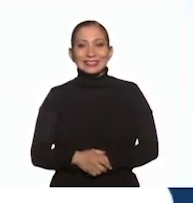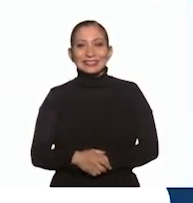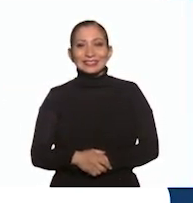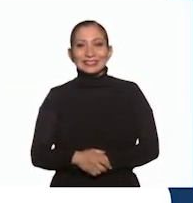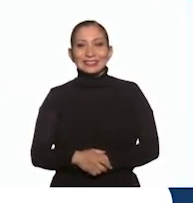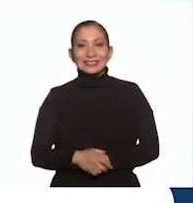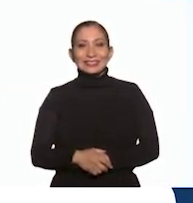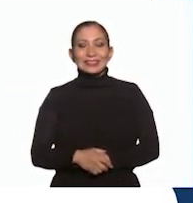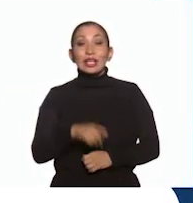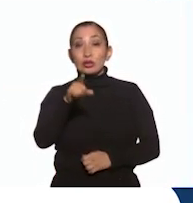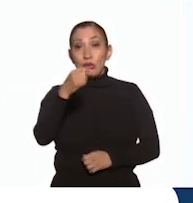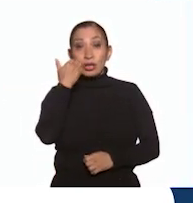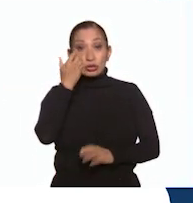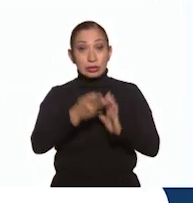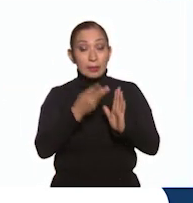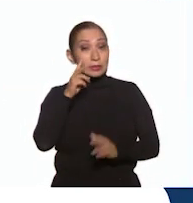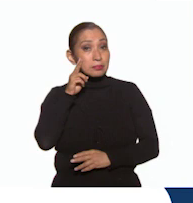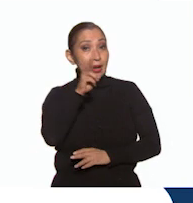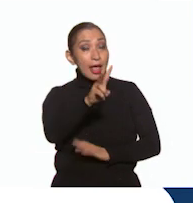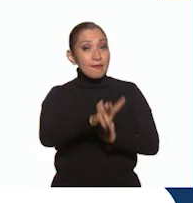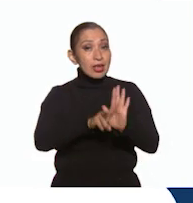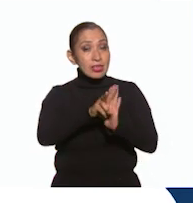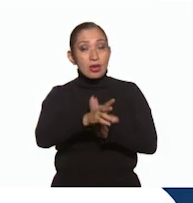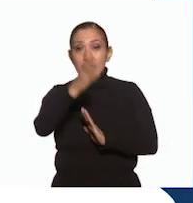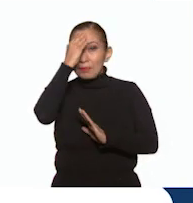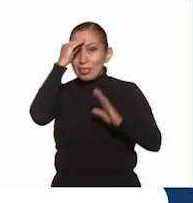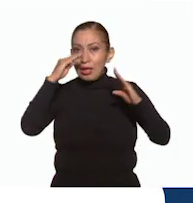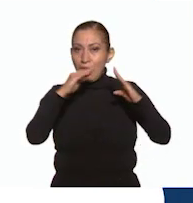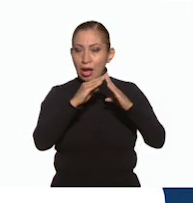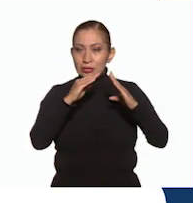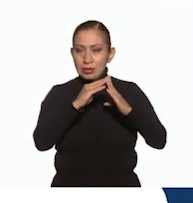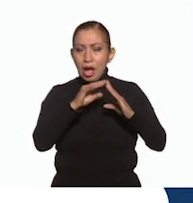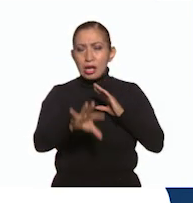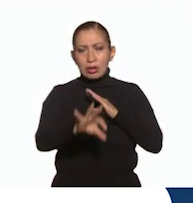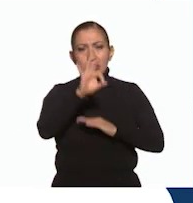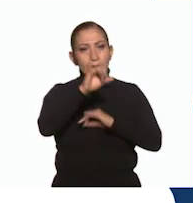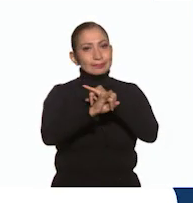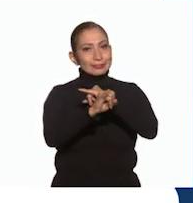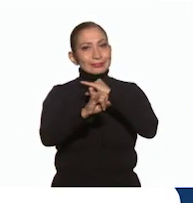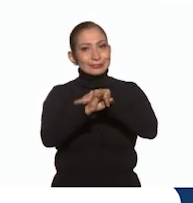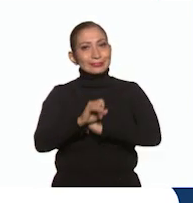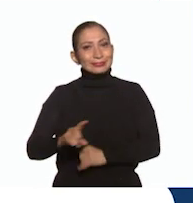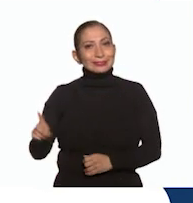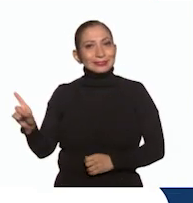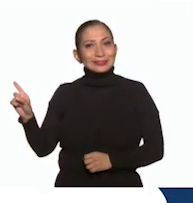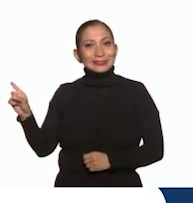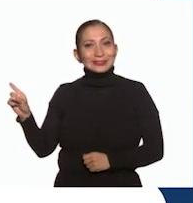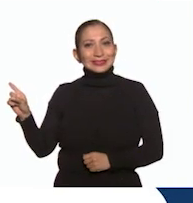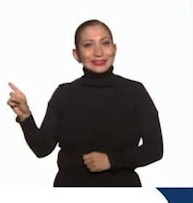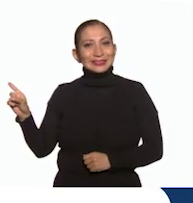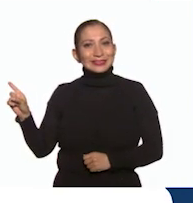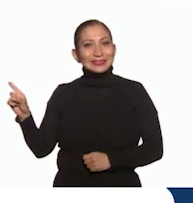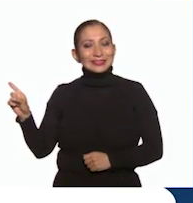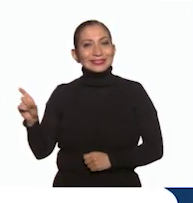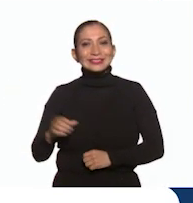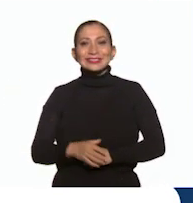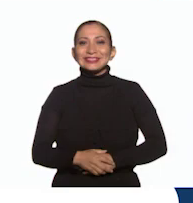conaliteg.sep.gov.mx. Si quieres volver a ver los programas de Aprende en Casa, los puedes encontrar en la siguiente liga: